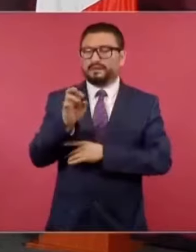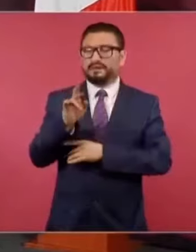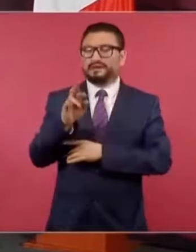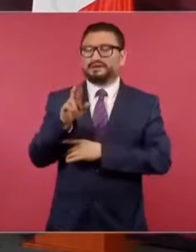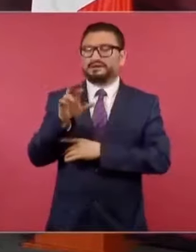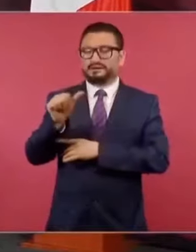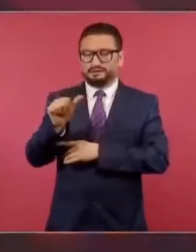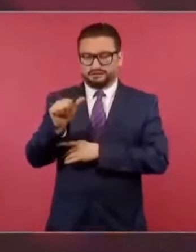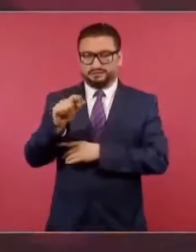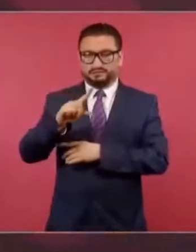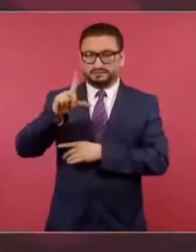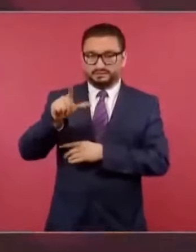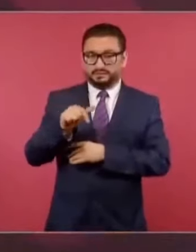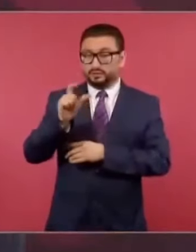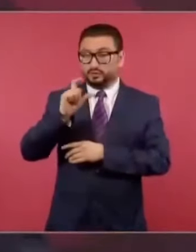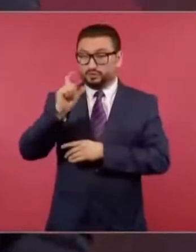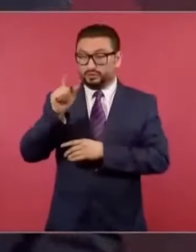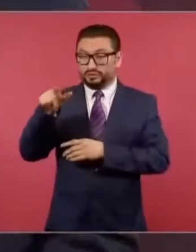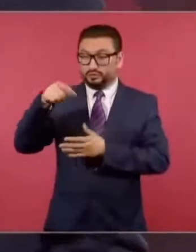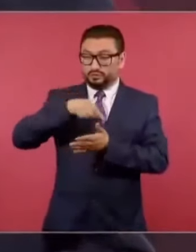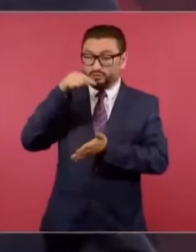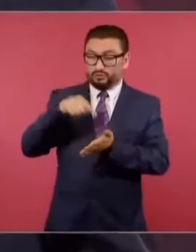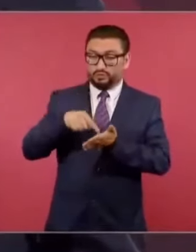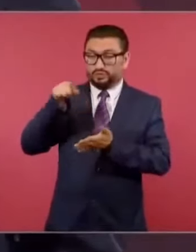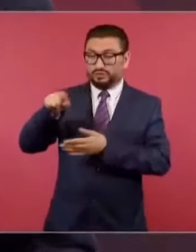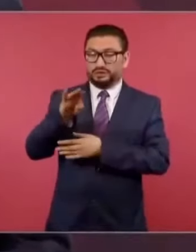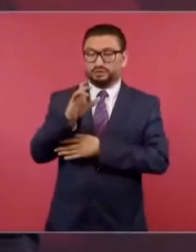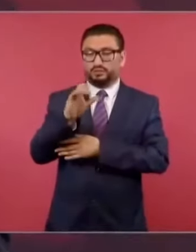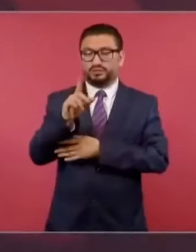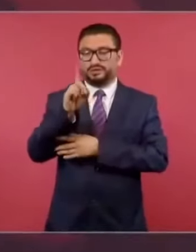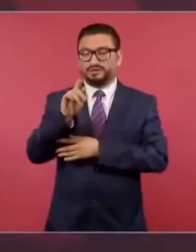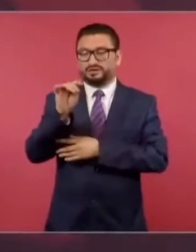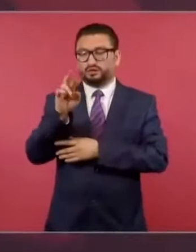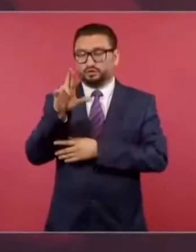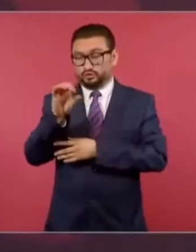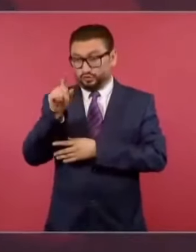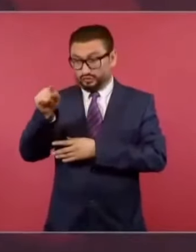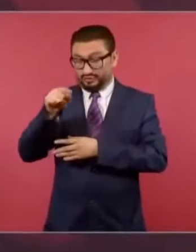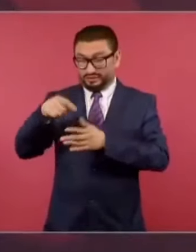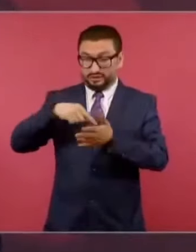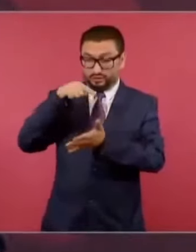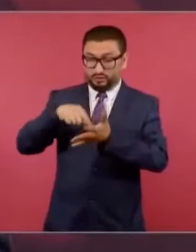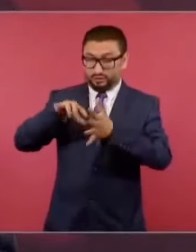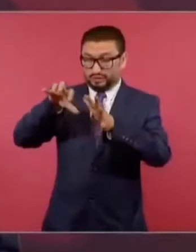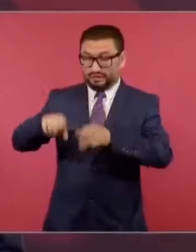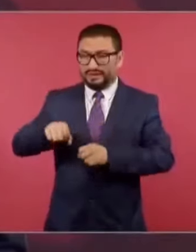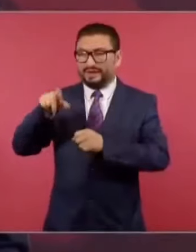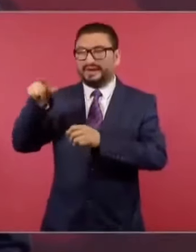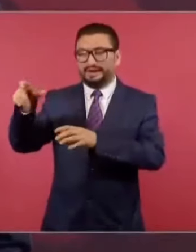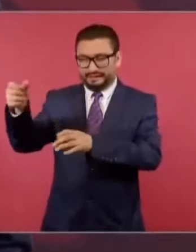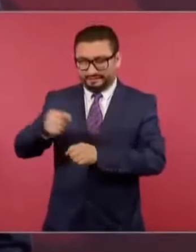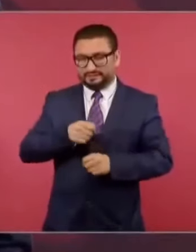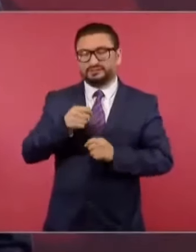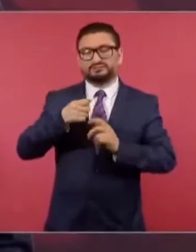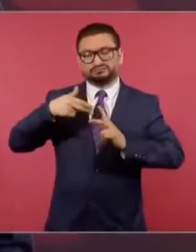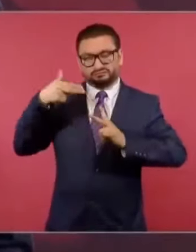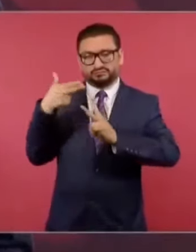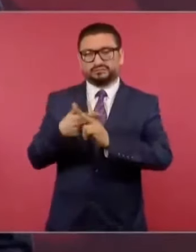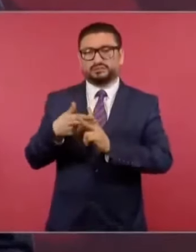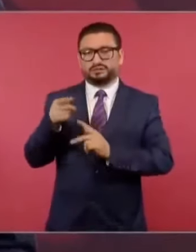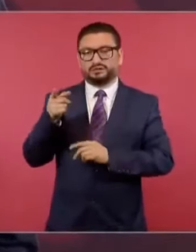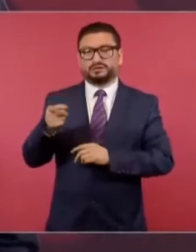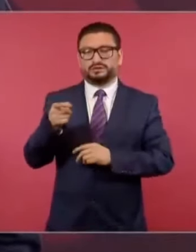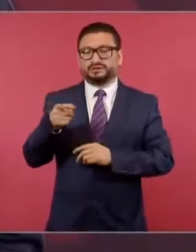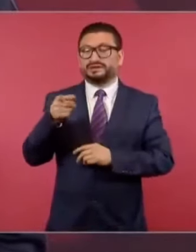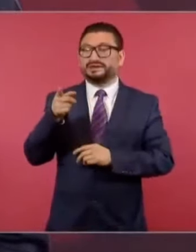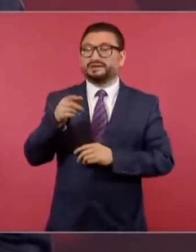toma del cuartel de bocas del Toro ahí lo lo Asesinan y el